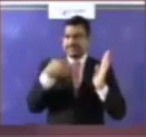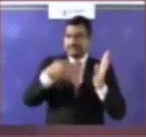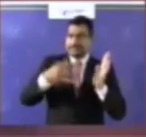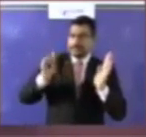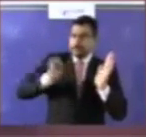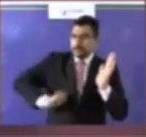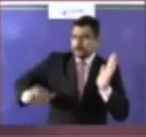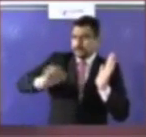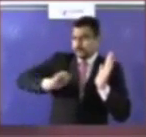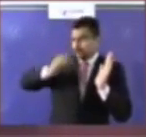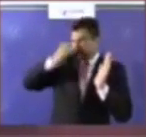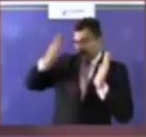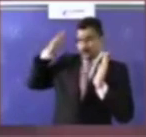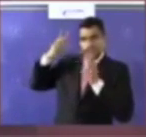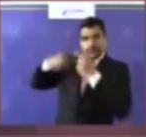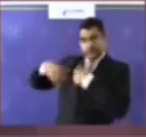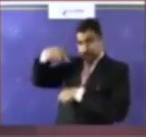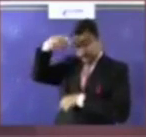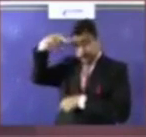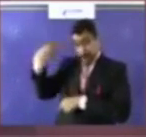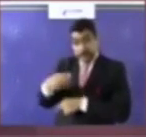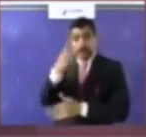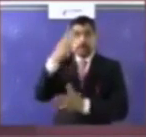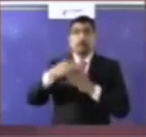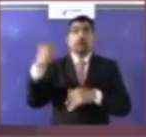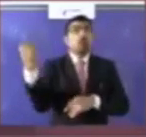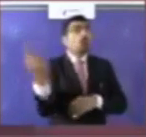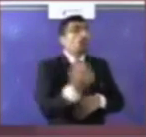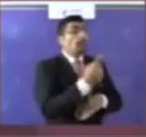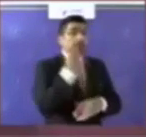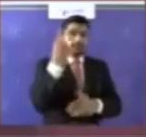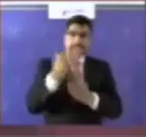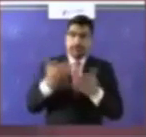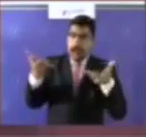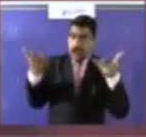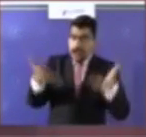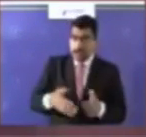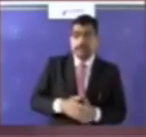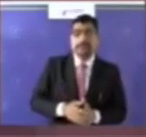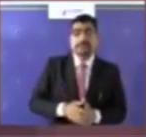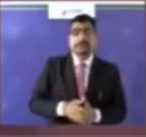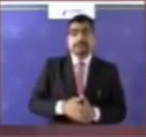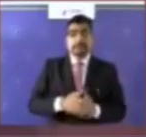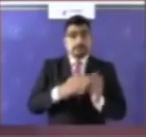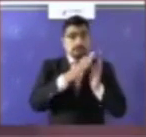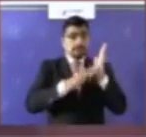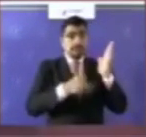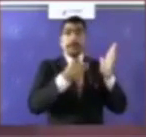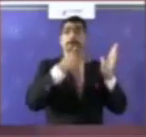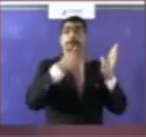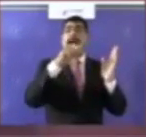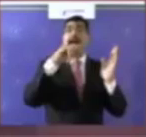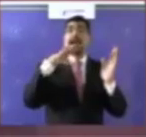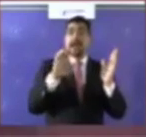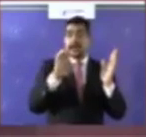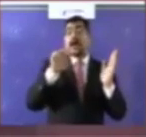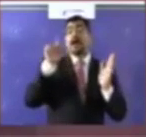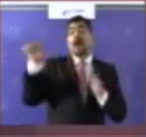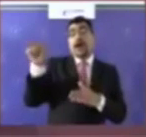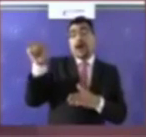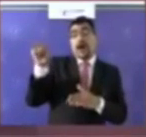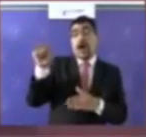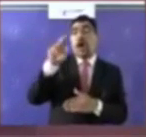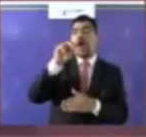autóctona y única en el mundo. El retrato está elaborado en el maque de Olinalá. Los